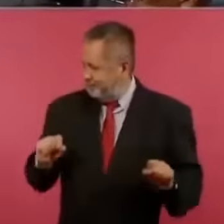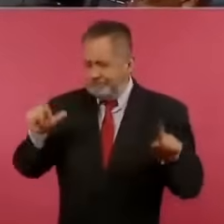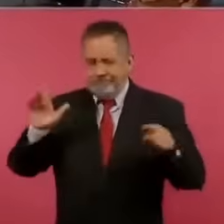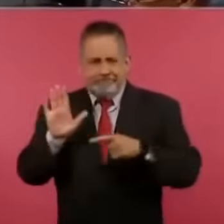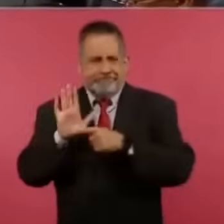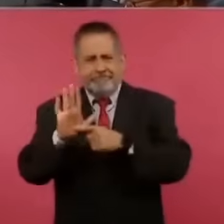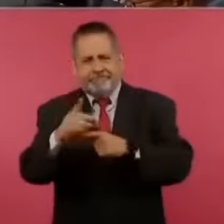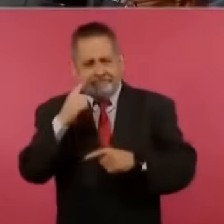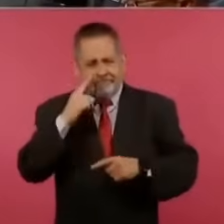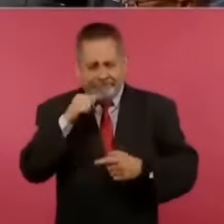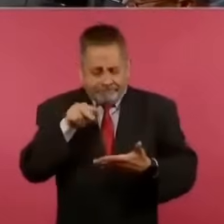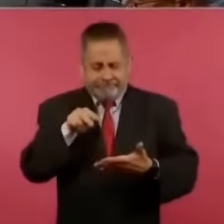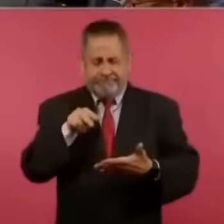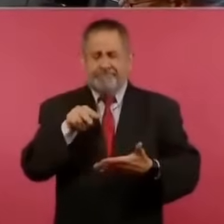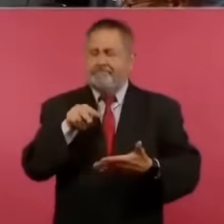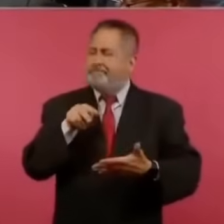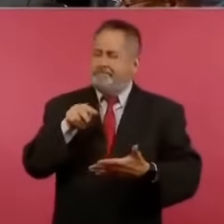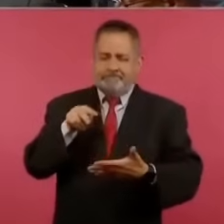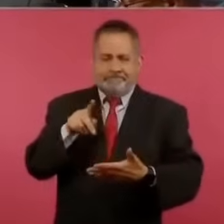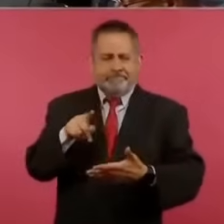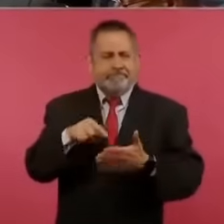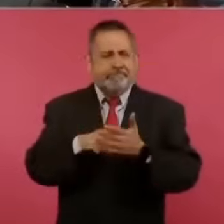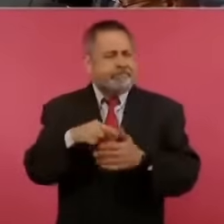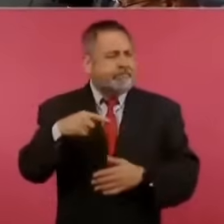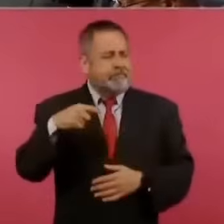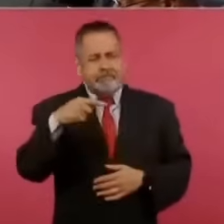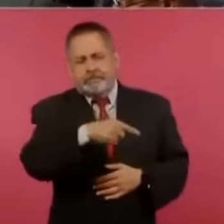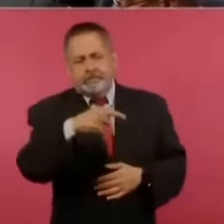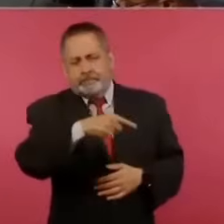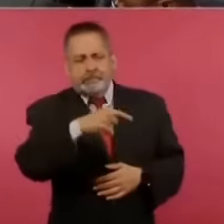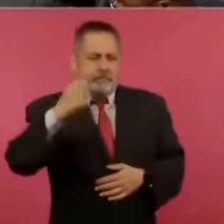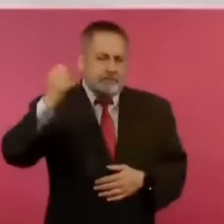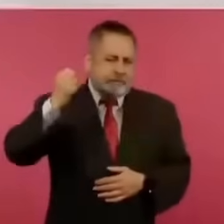lloviendo, de una conferencia,